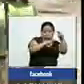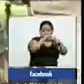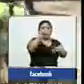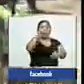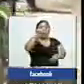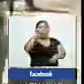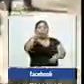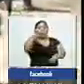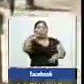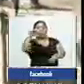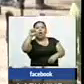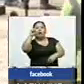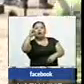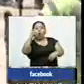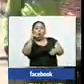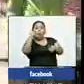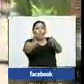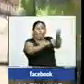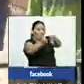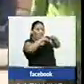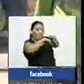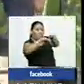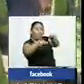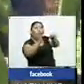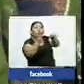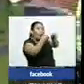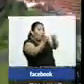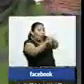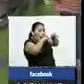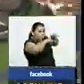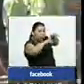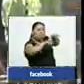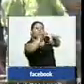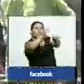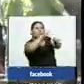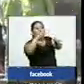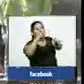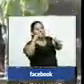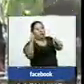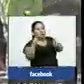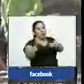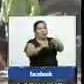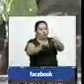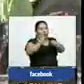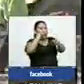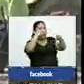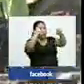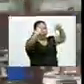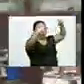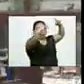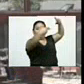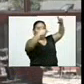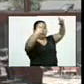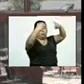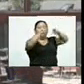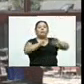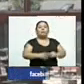con dos niveles de estacionamiento para 360 vehículos y un sistema completo de monitoreo y seguridad.